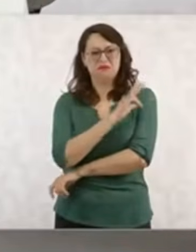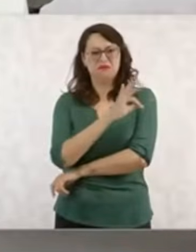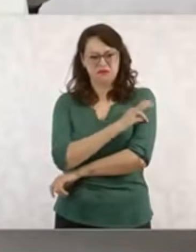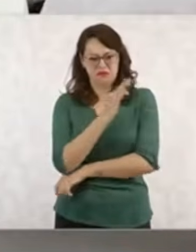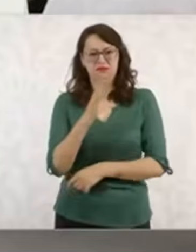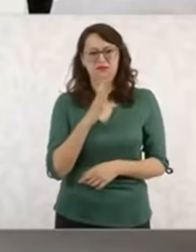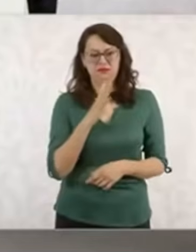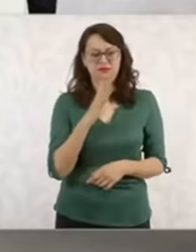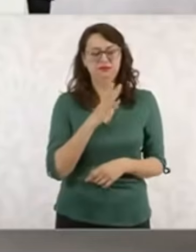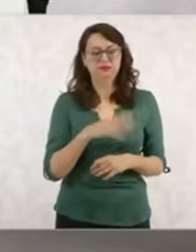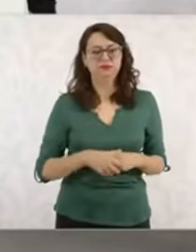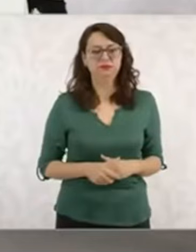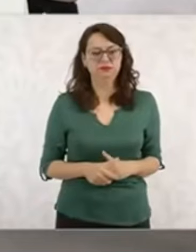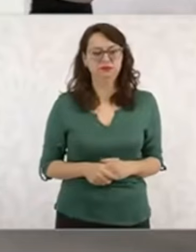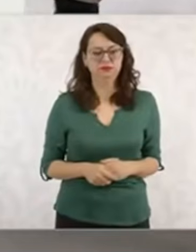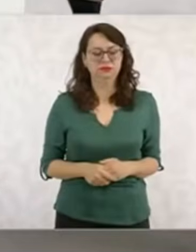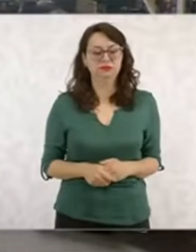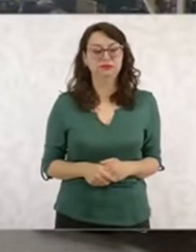Gracias.